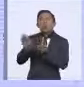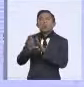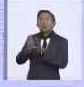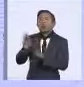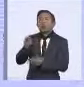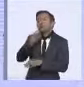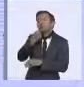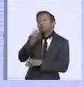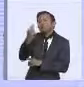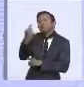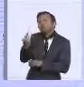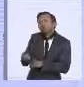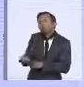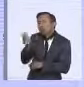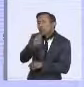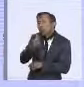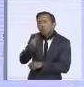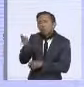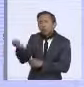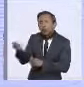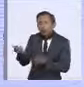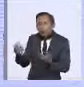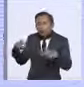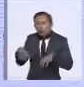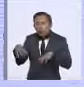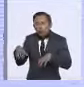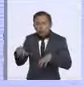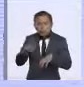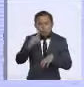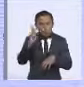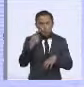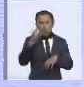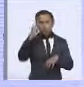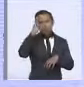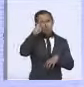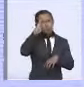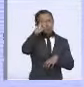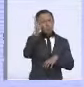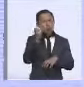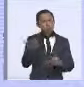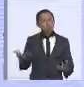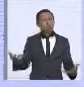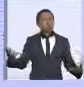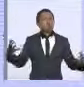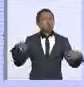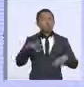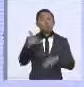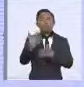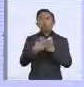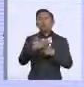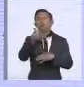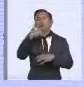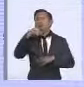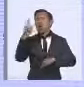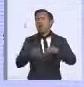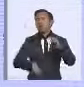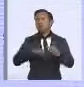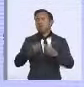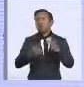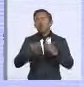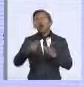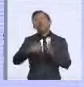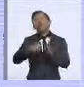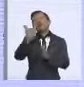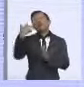país. Nosotros vamos a acabar con la corrupción. Una vez le preguntaron a Peña que si qué opinaba de la corrupción